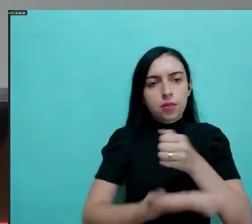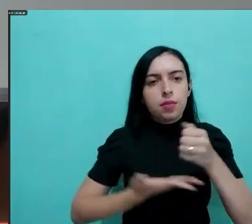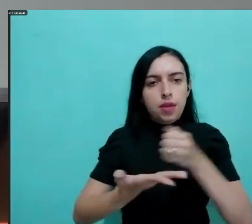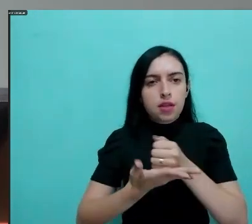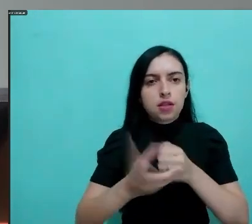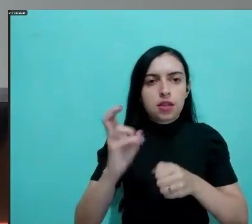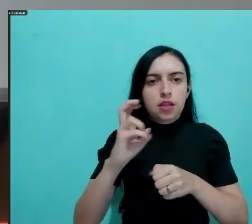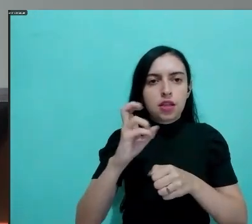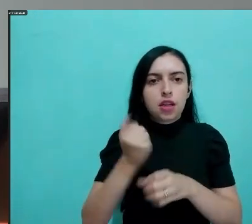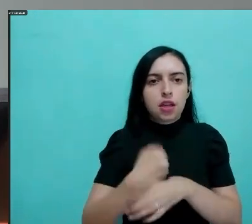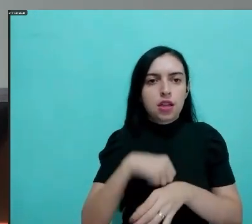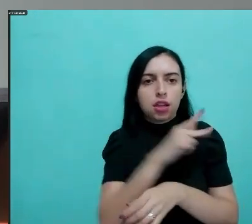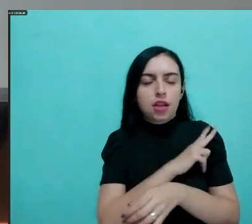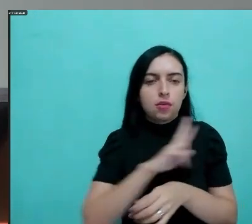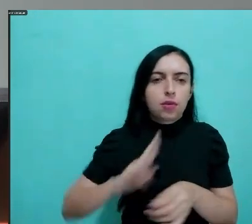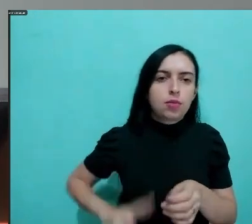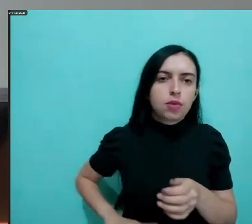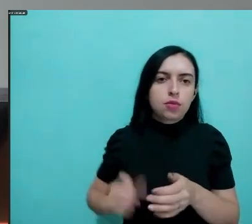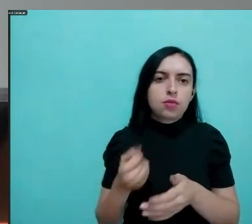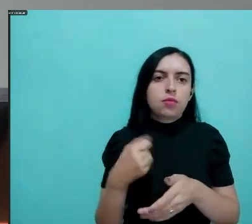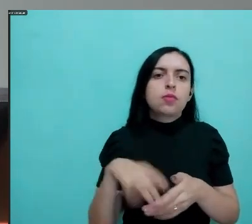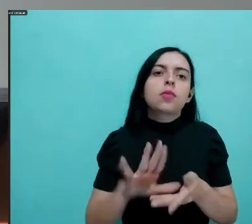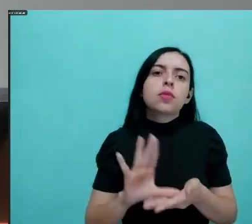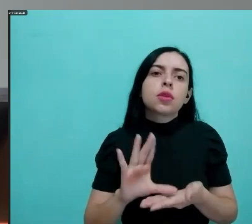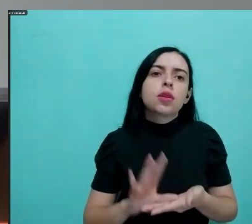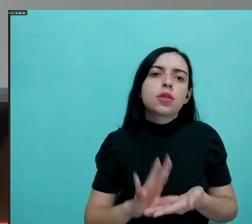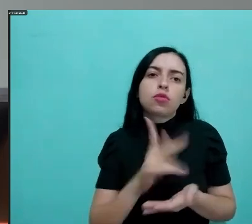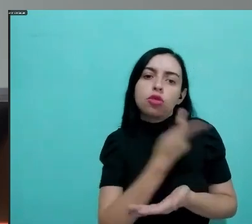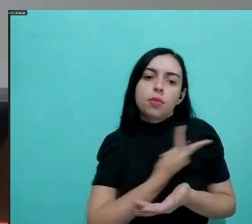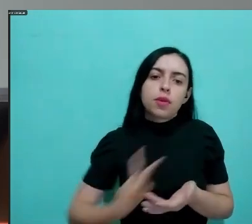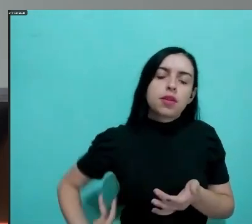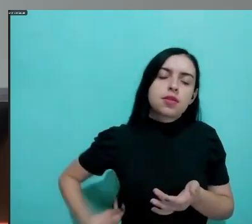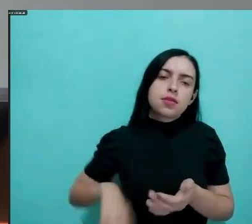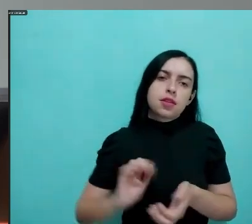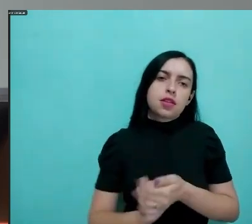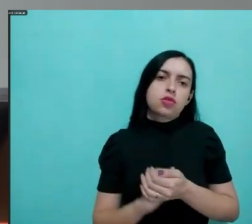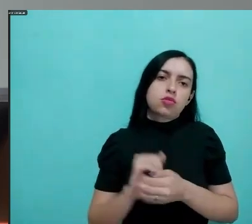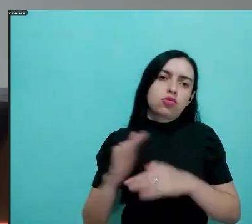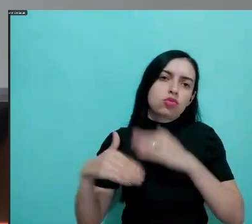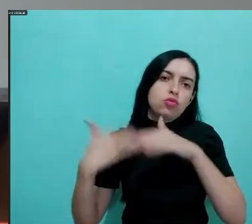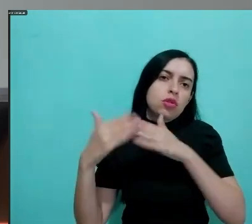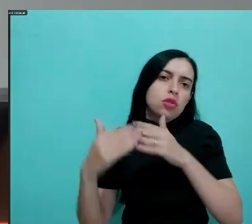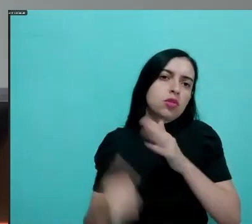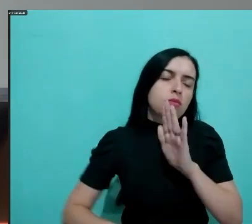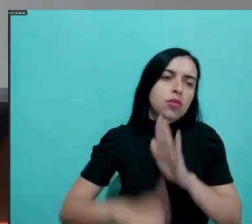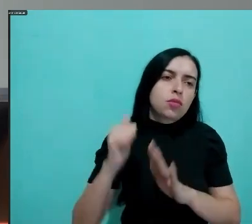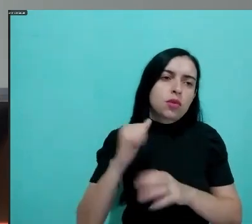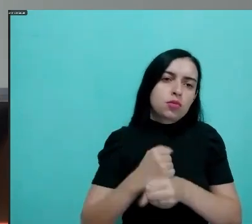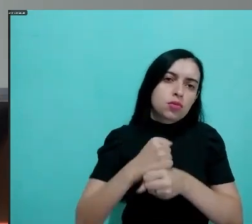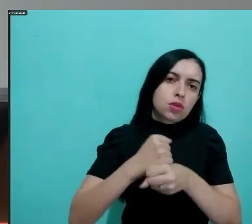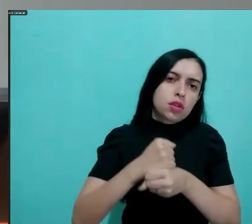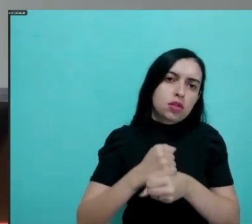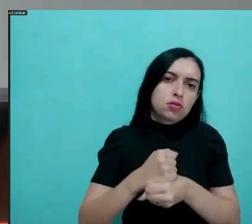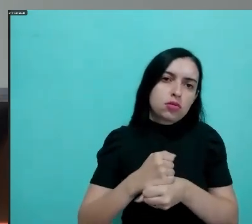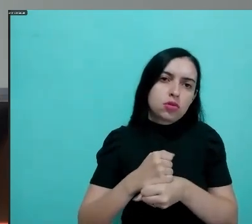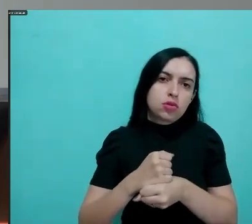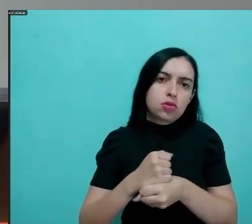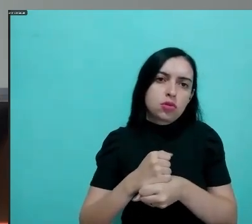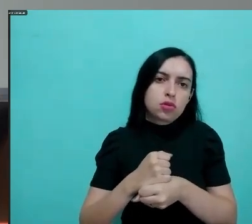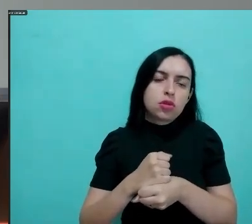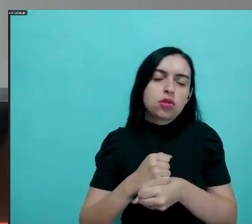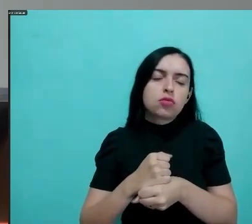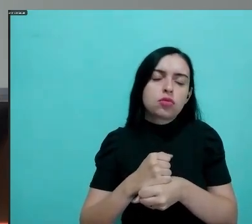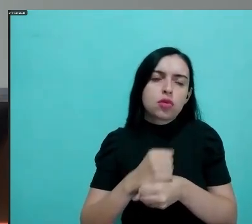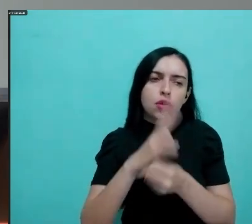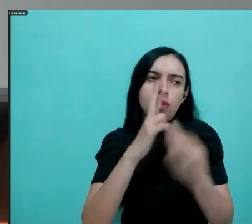República fueron dadas por el presidente de la República durante los primeros años de aplicación del nuevo texto